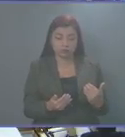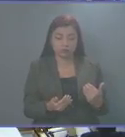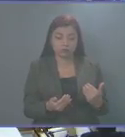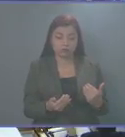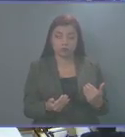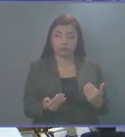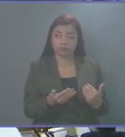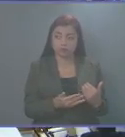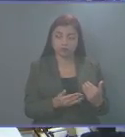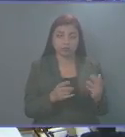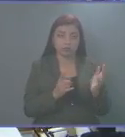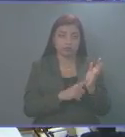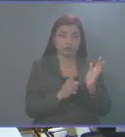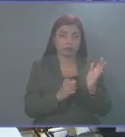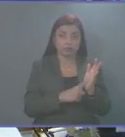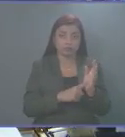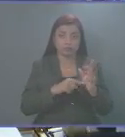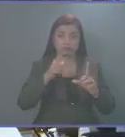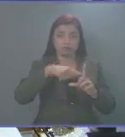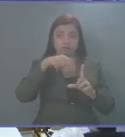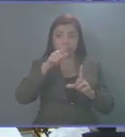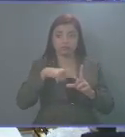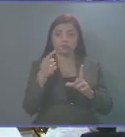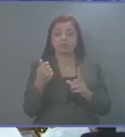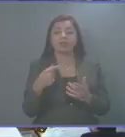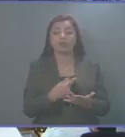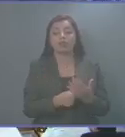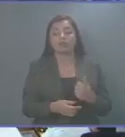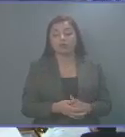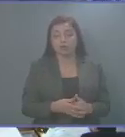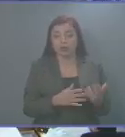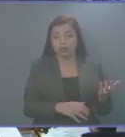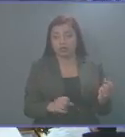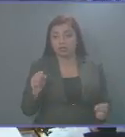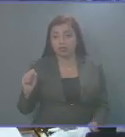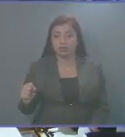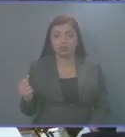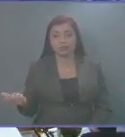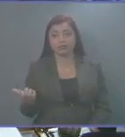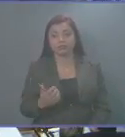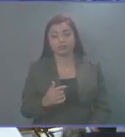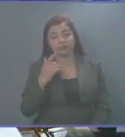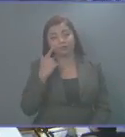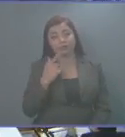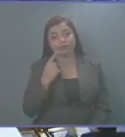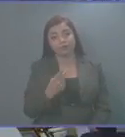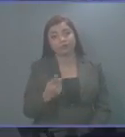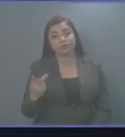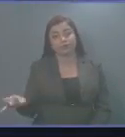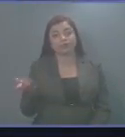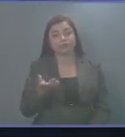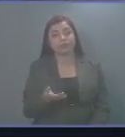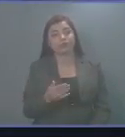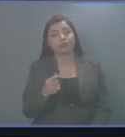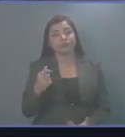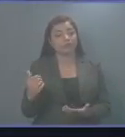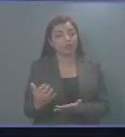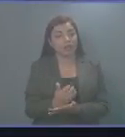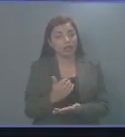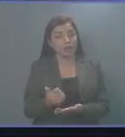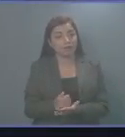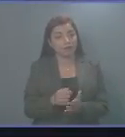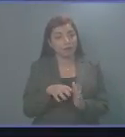como los arrendamientos financieros y créditos a la producción gozarán de tarifas más